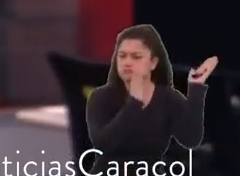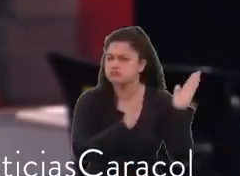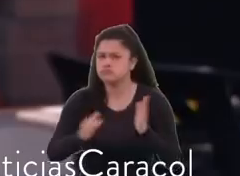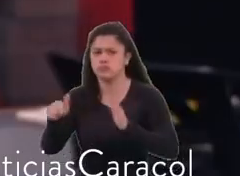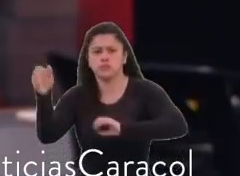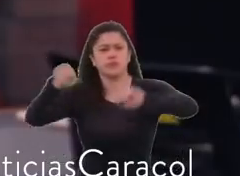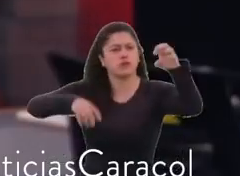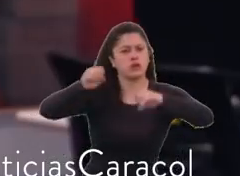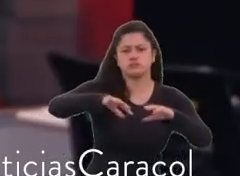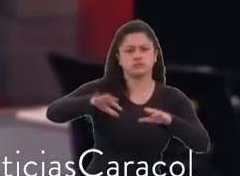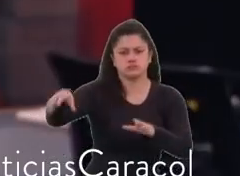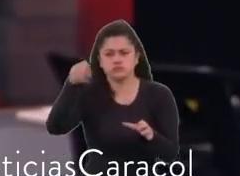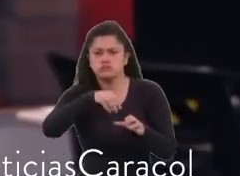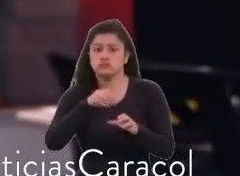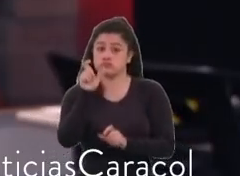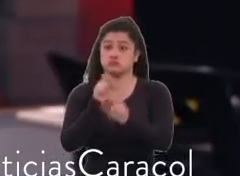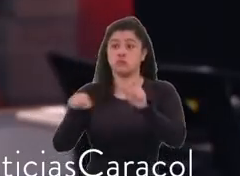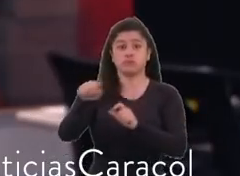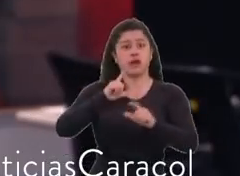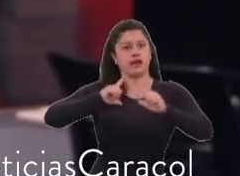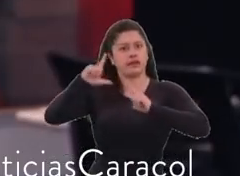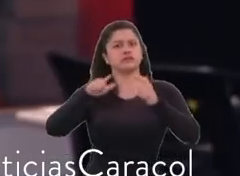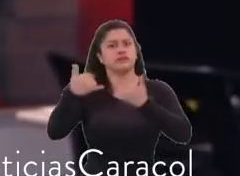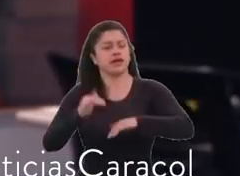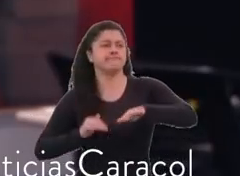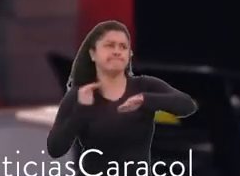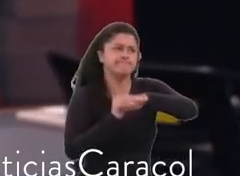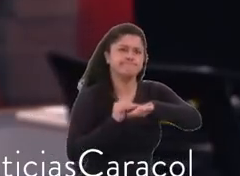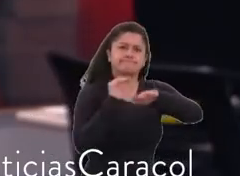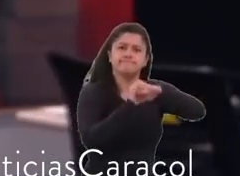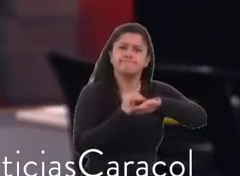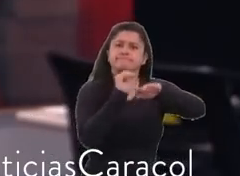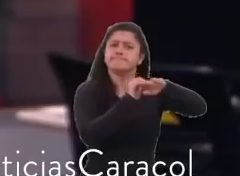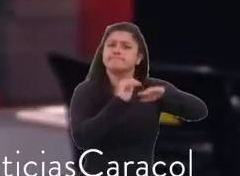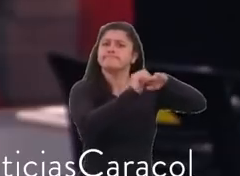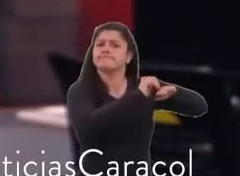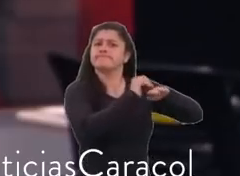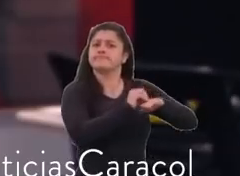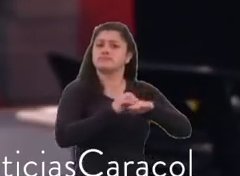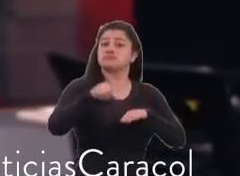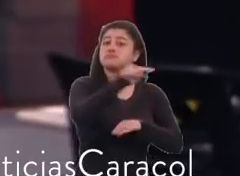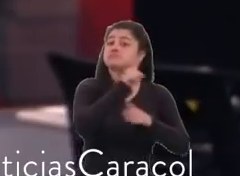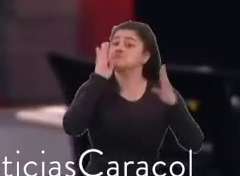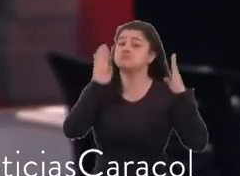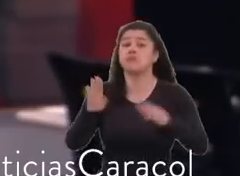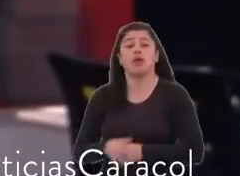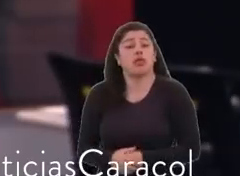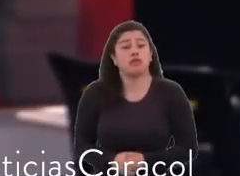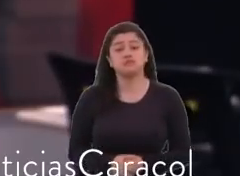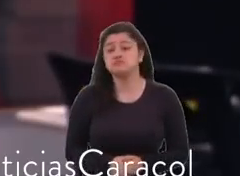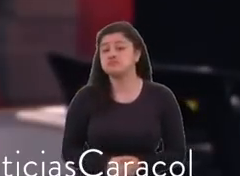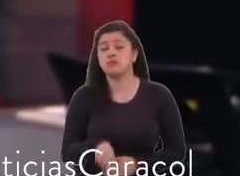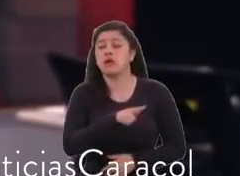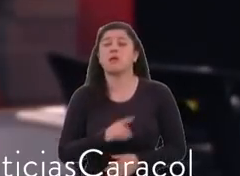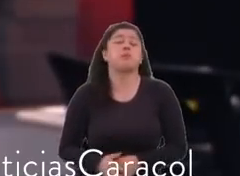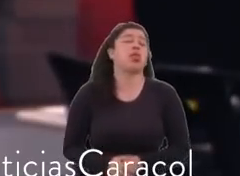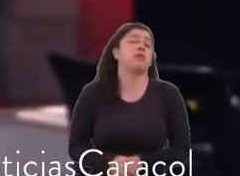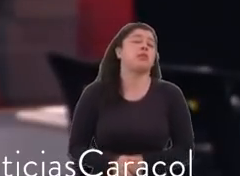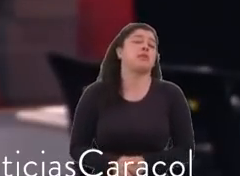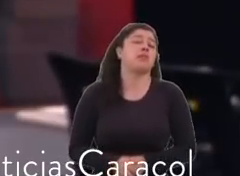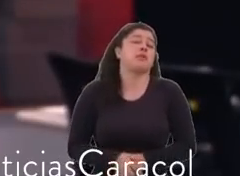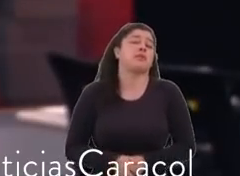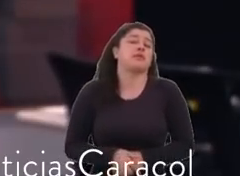alarmas, mandan razones con los turistas, pues la situación llegó a un punto en donde prácticamente el muro que